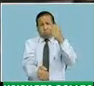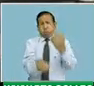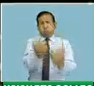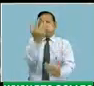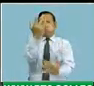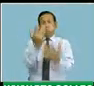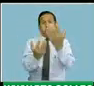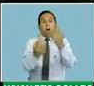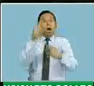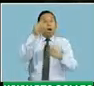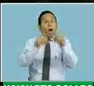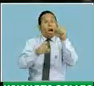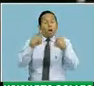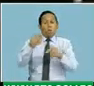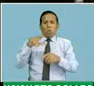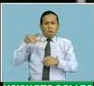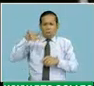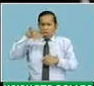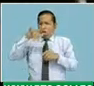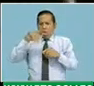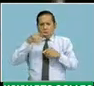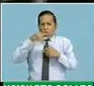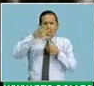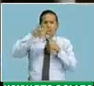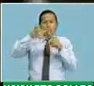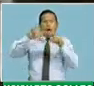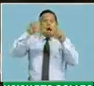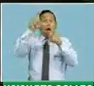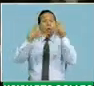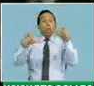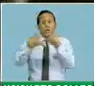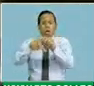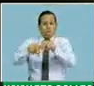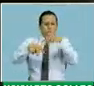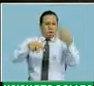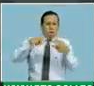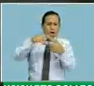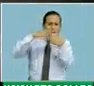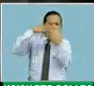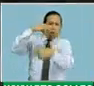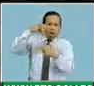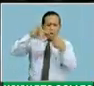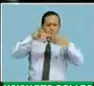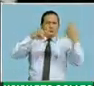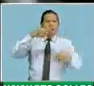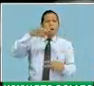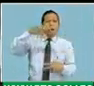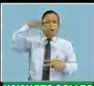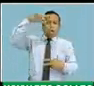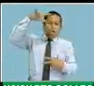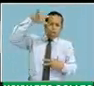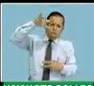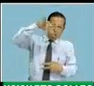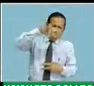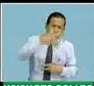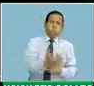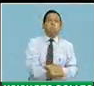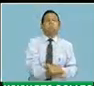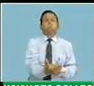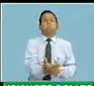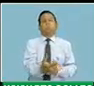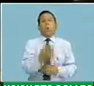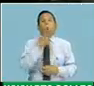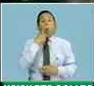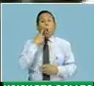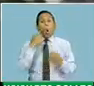habrían saltado desde el avión cuando este se encontraba a baja altura. El gobernador regional también dio a conocer que un piloto había reportado un fallo en